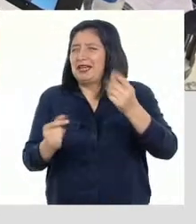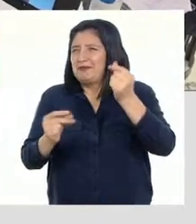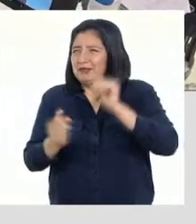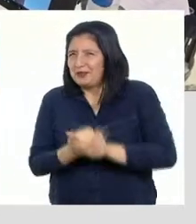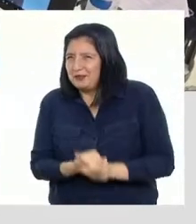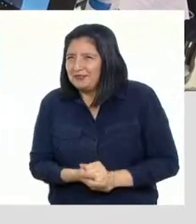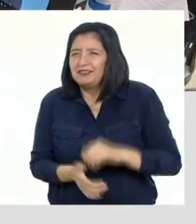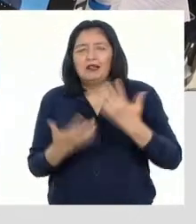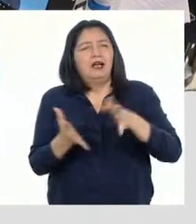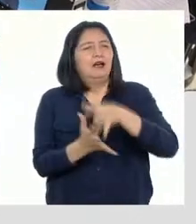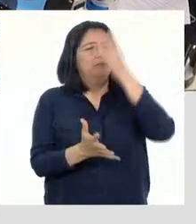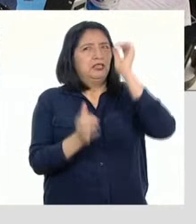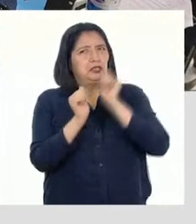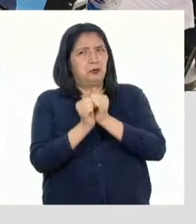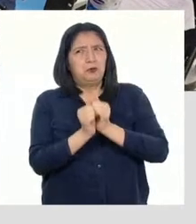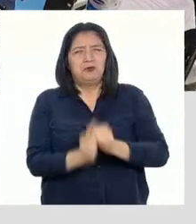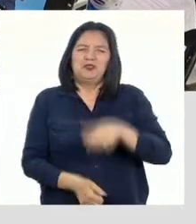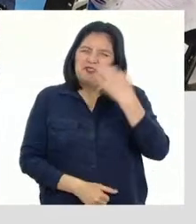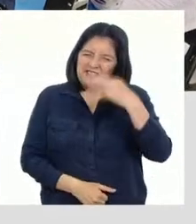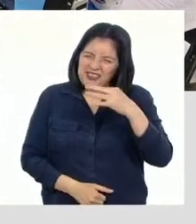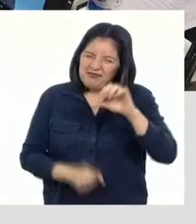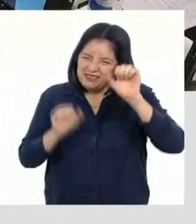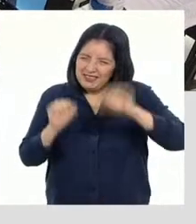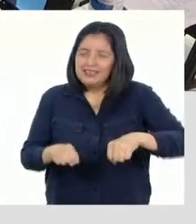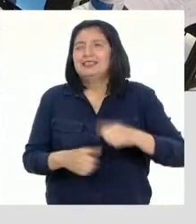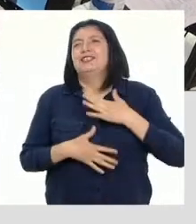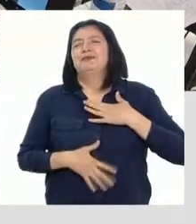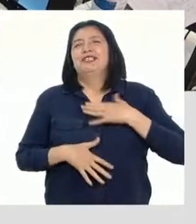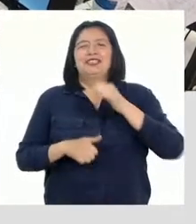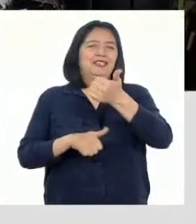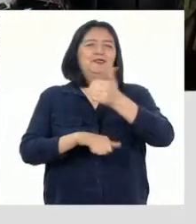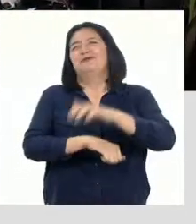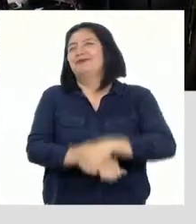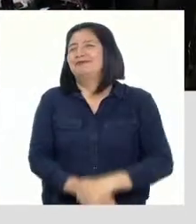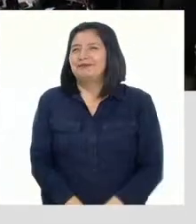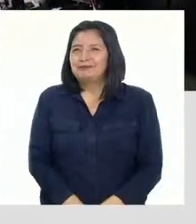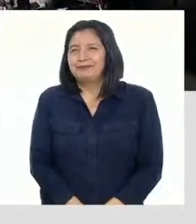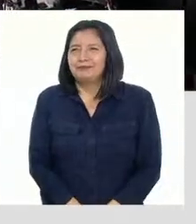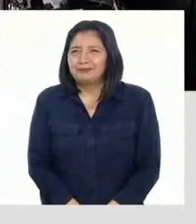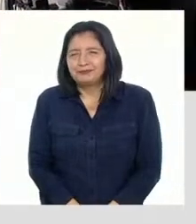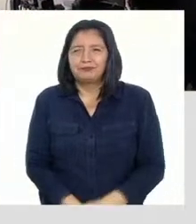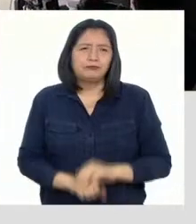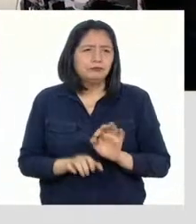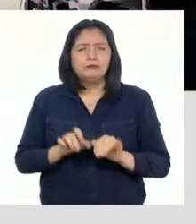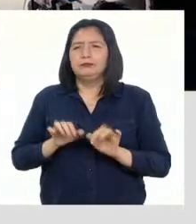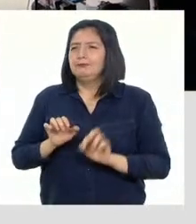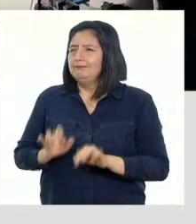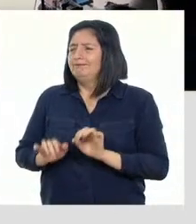Aprender juntos siempre es más divertido.